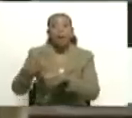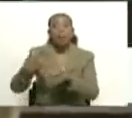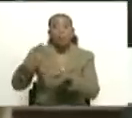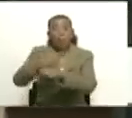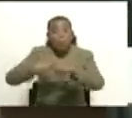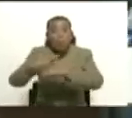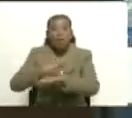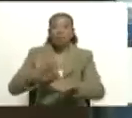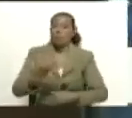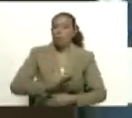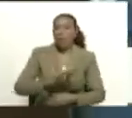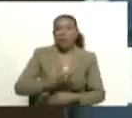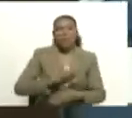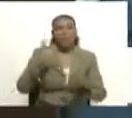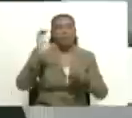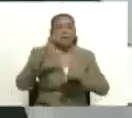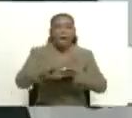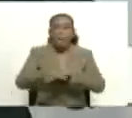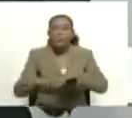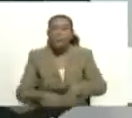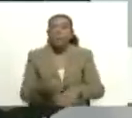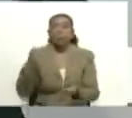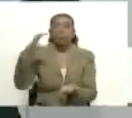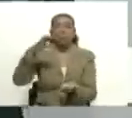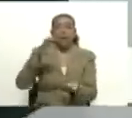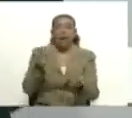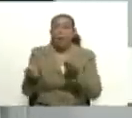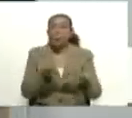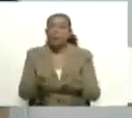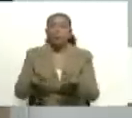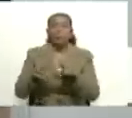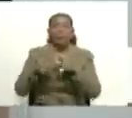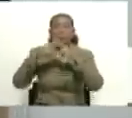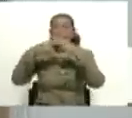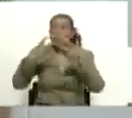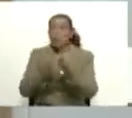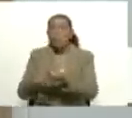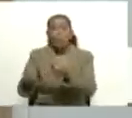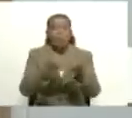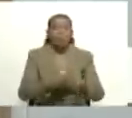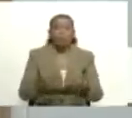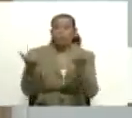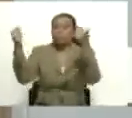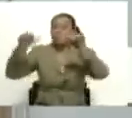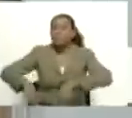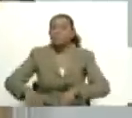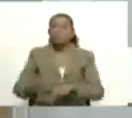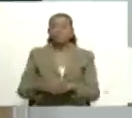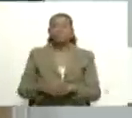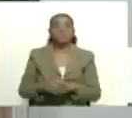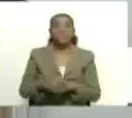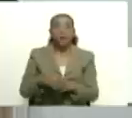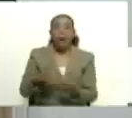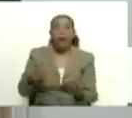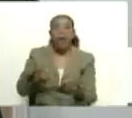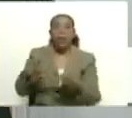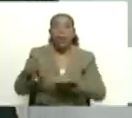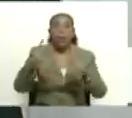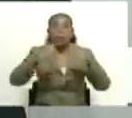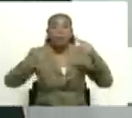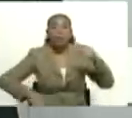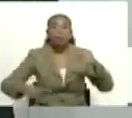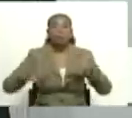venezolano, a destruir las capacidades del Estado y del gobierno venezolano, al sabotaje del sistema